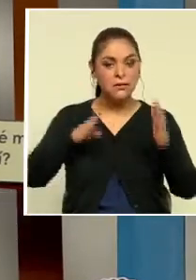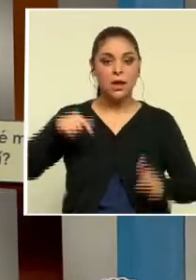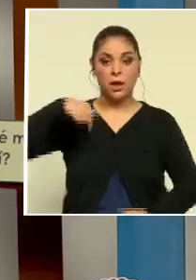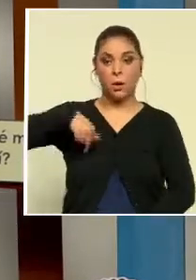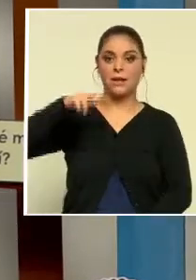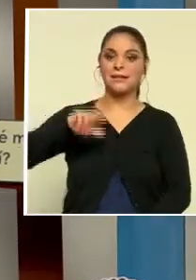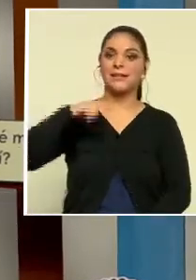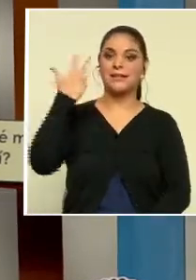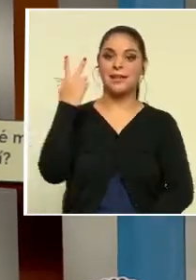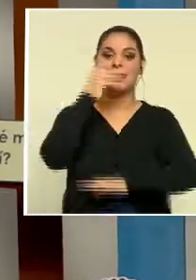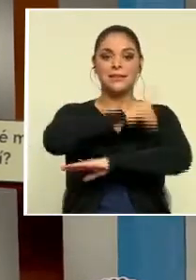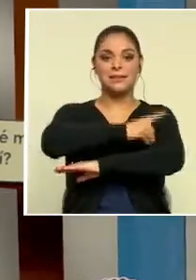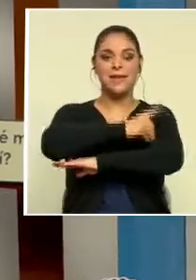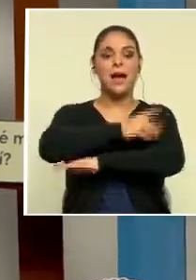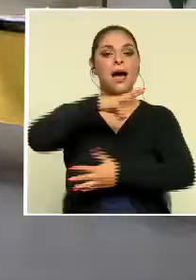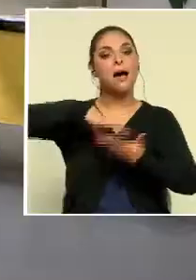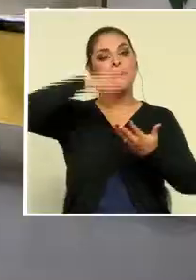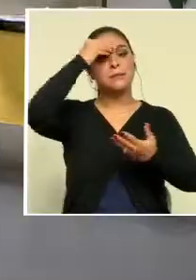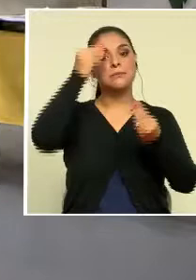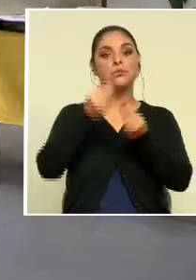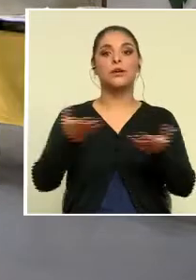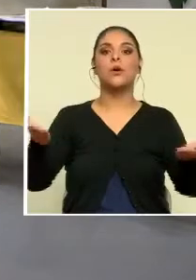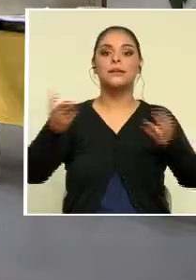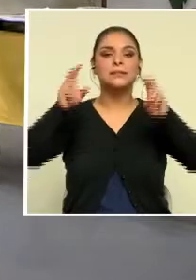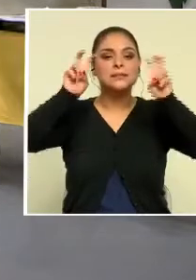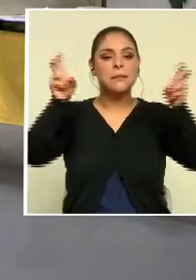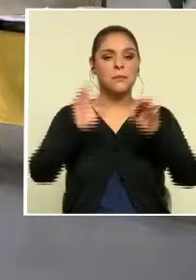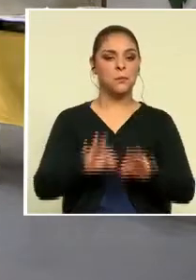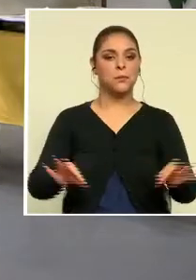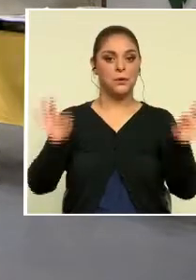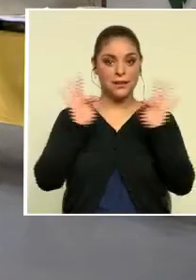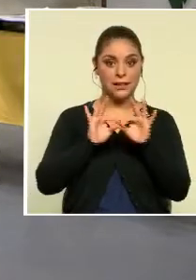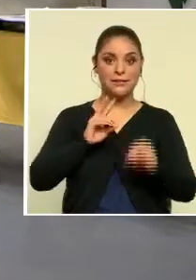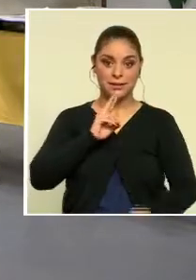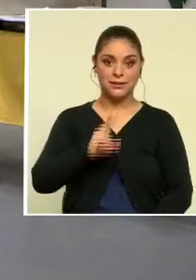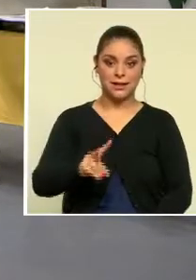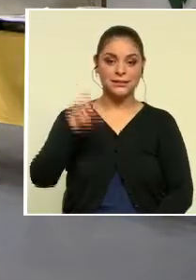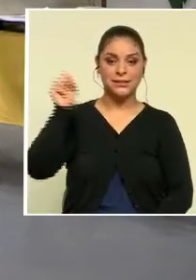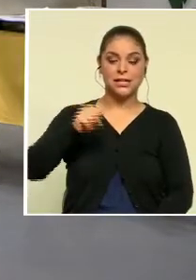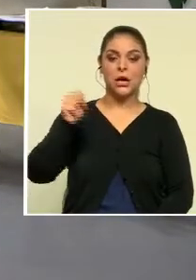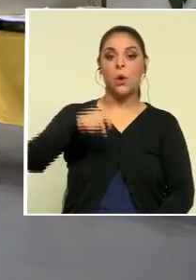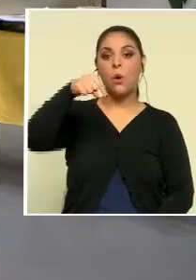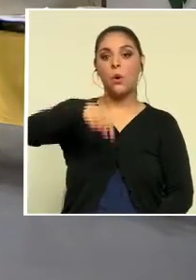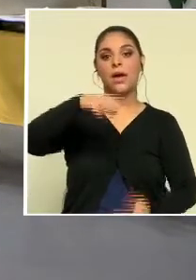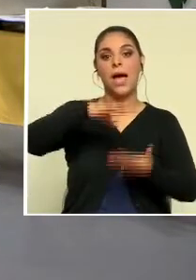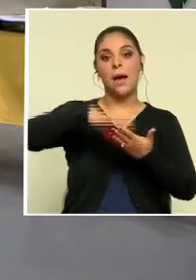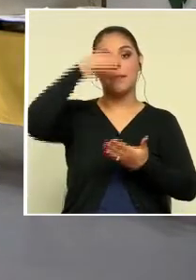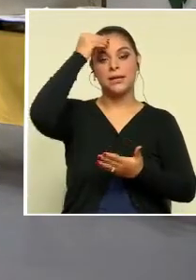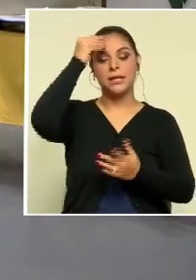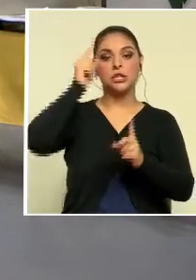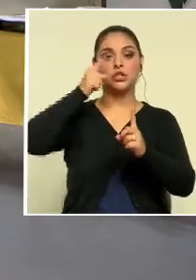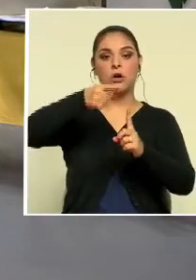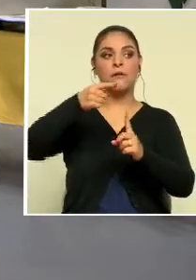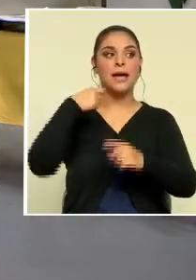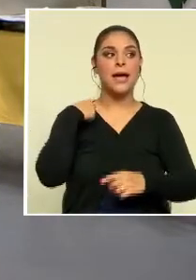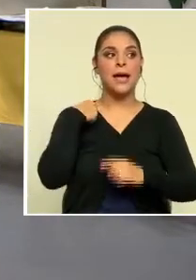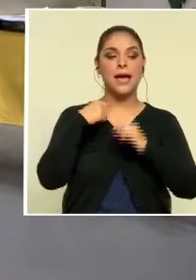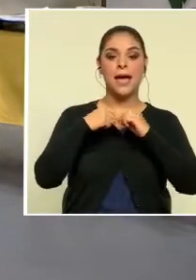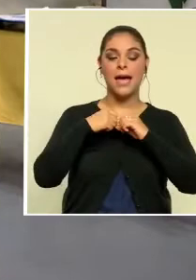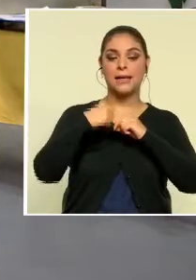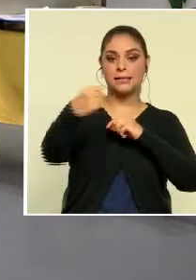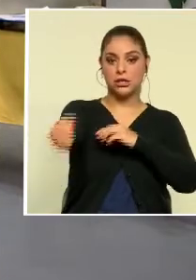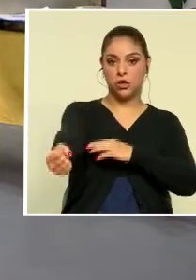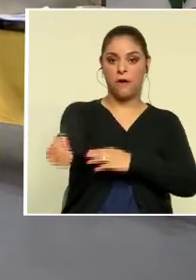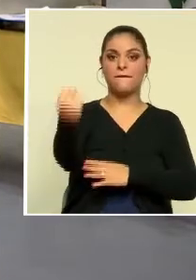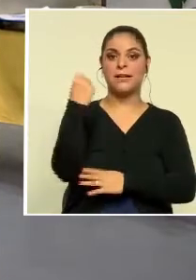referente a un aspecto muy importante así es verdad hoy vamos a aprender sobre extensión sobre reflexión sobre girar